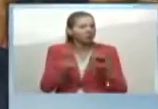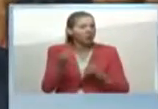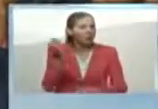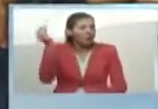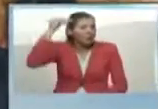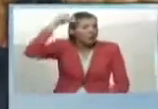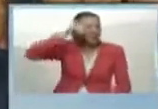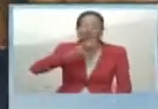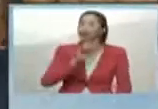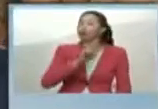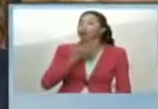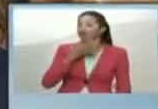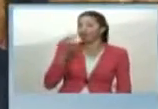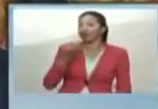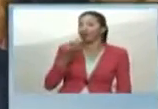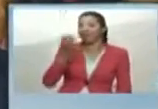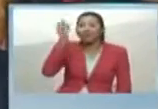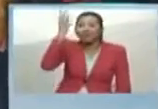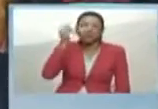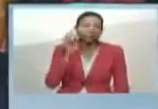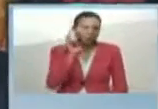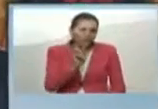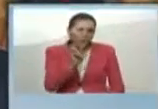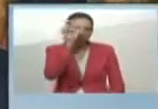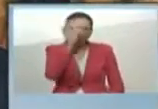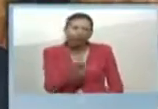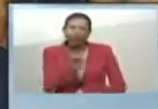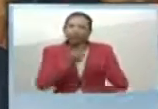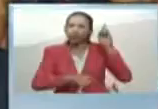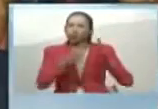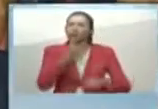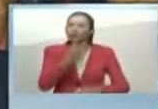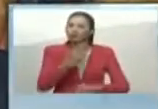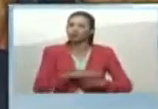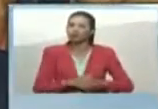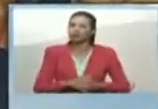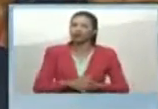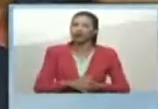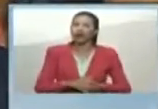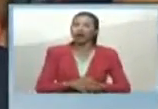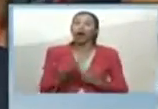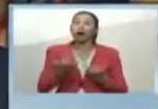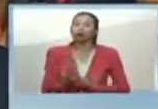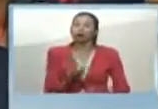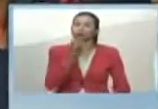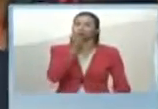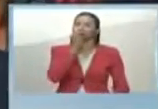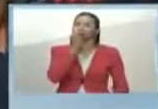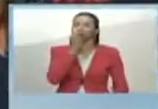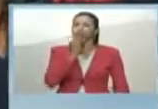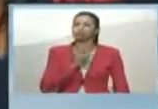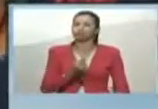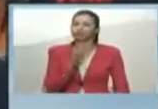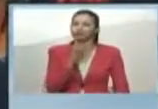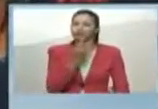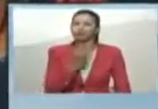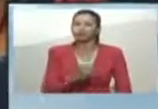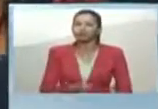estoy inventando, lo han dicho. Ahora yo veo que han recogido esas palabras porque ha habido incluso una